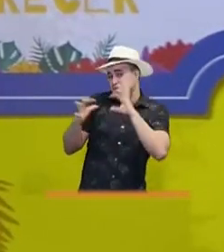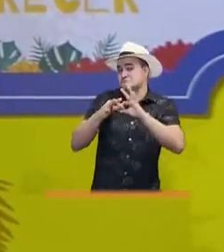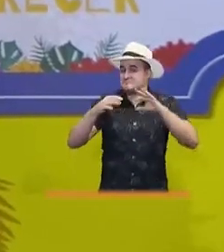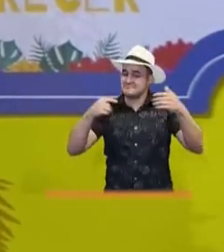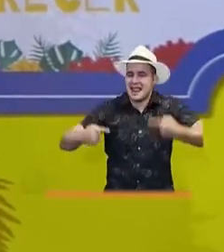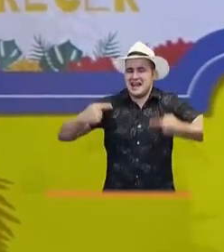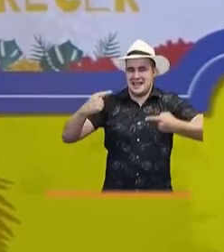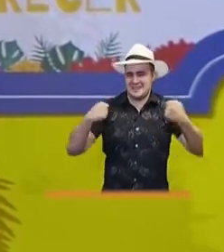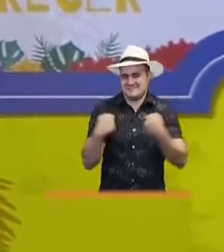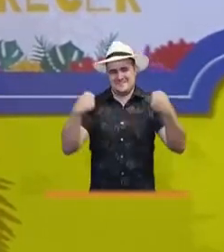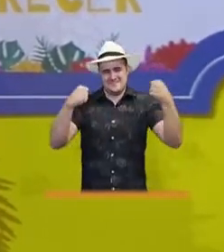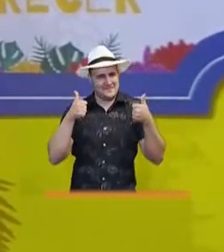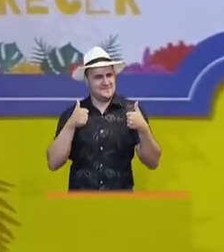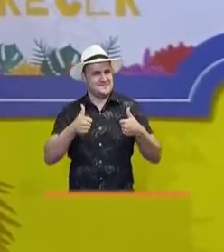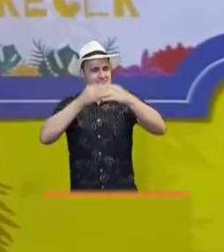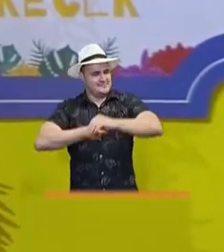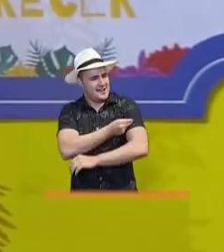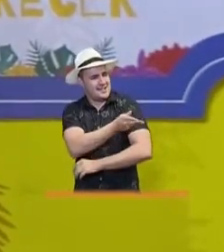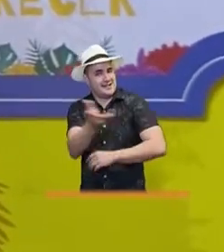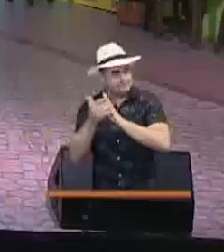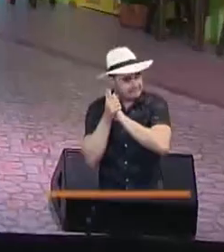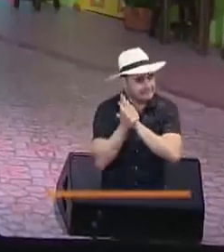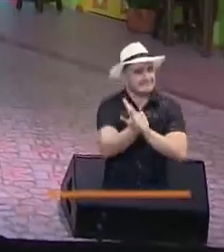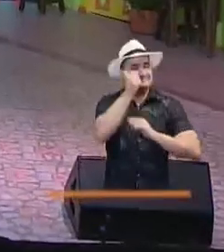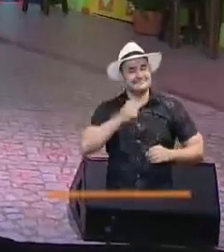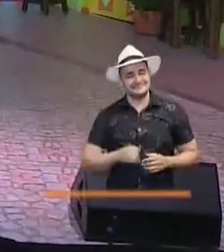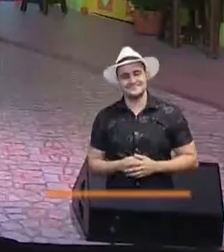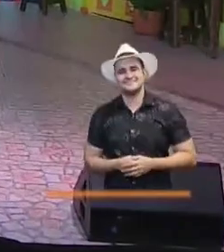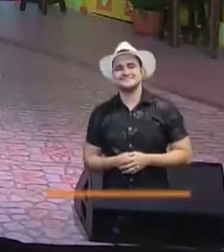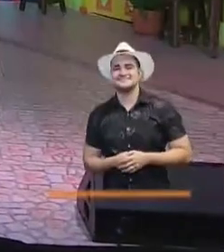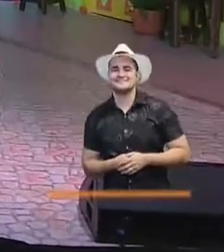y excelente de poeta.